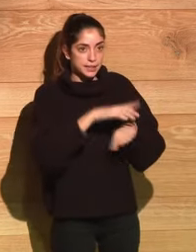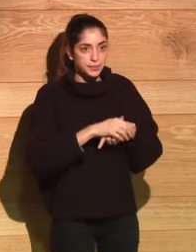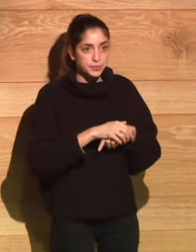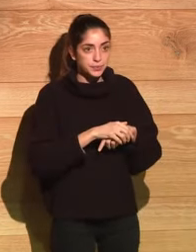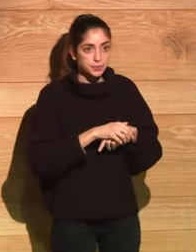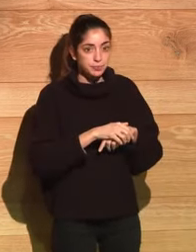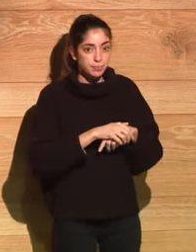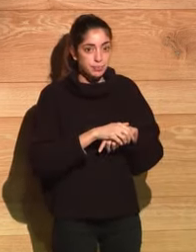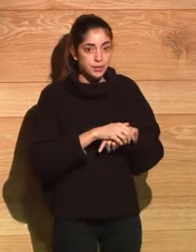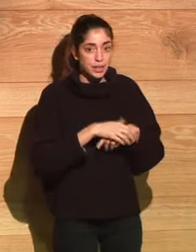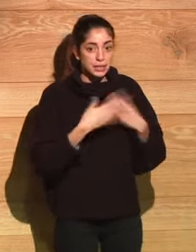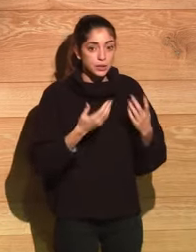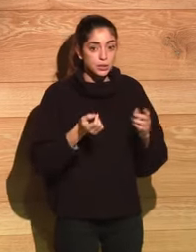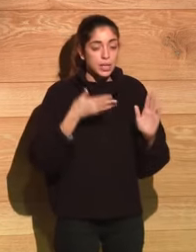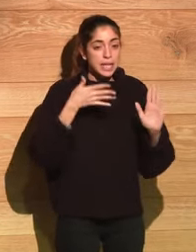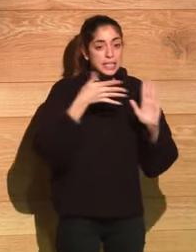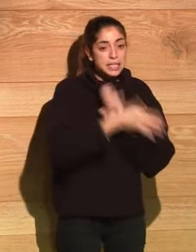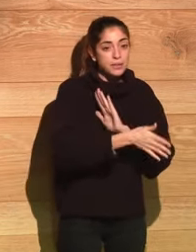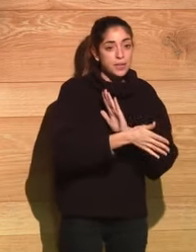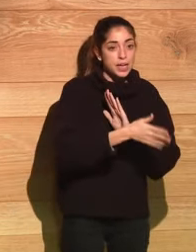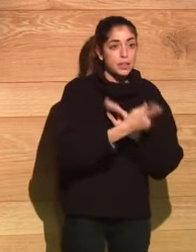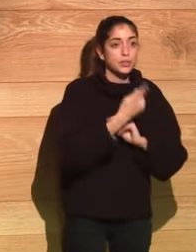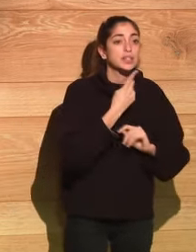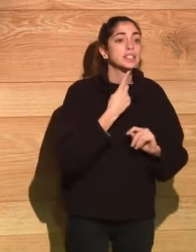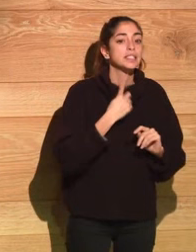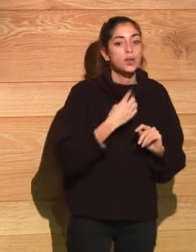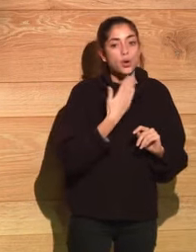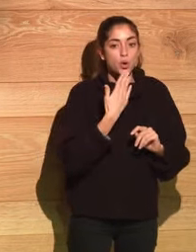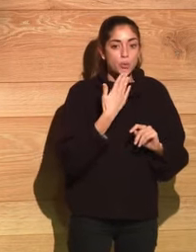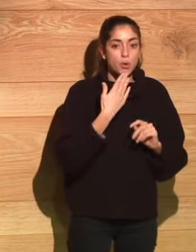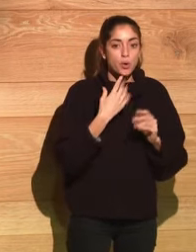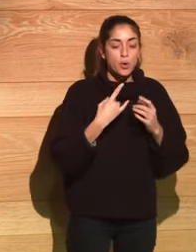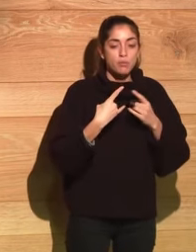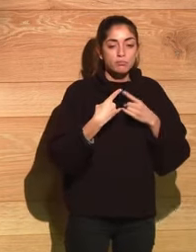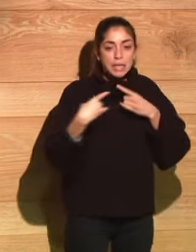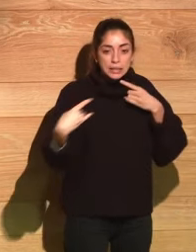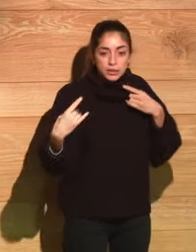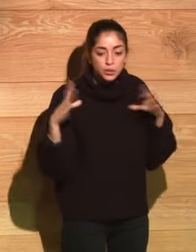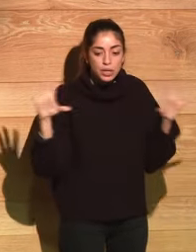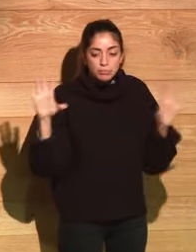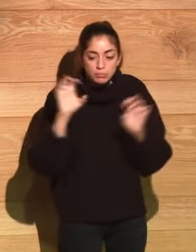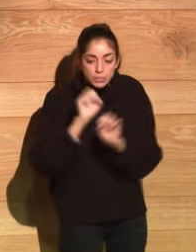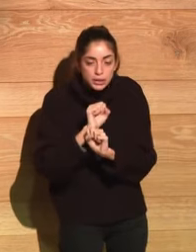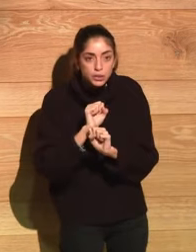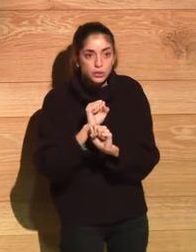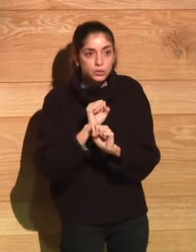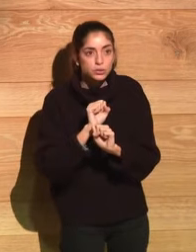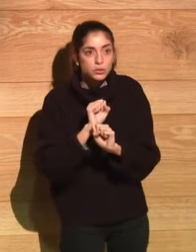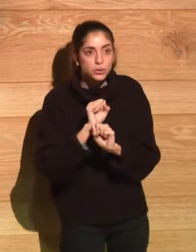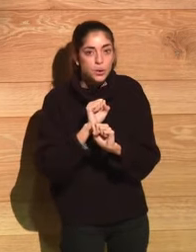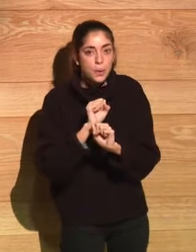este significado del deseo como atracción hacia lo misterioso,